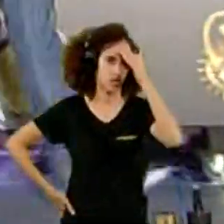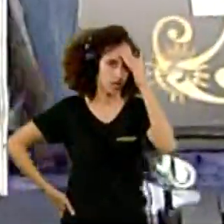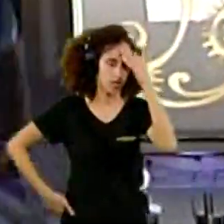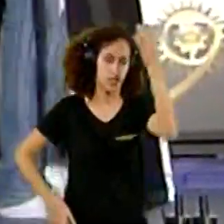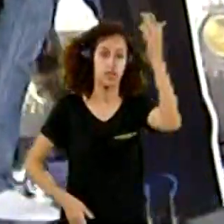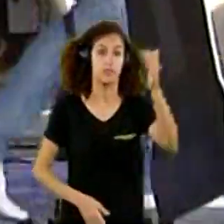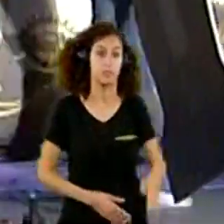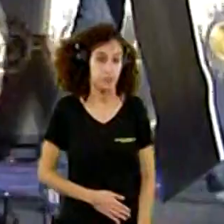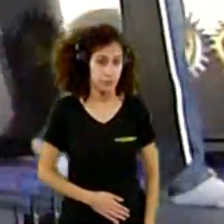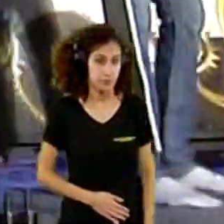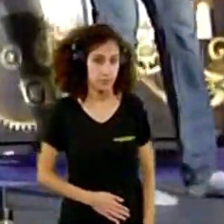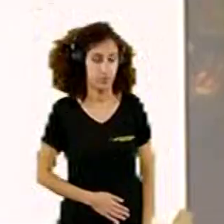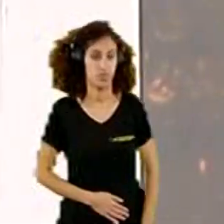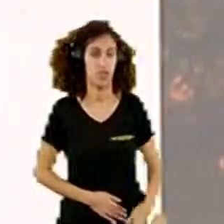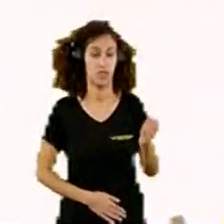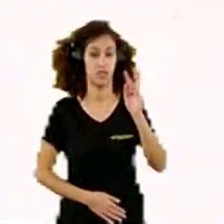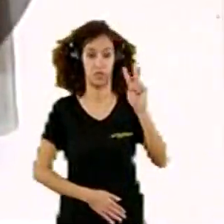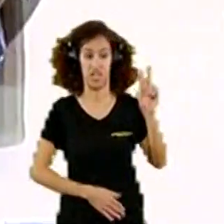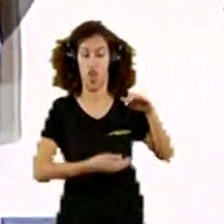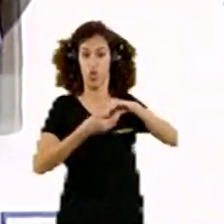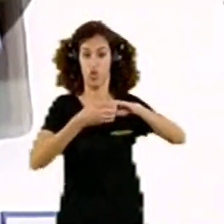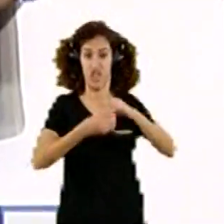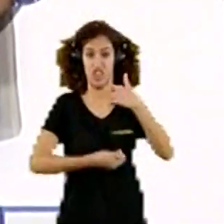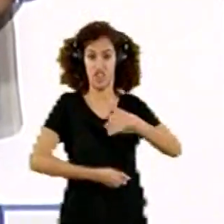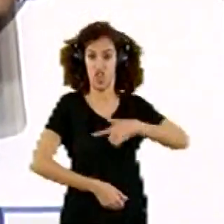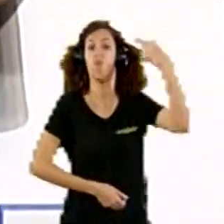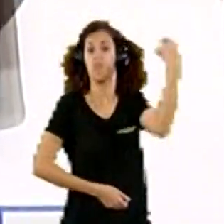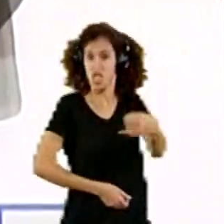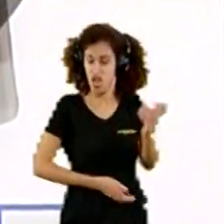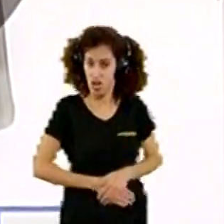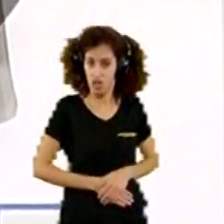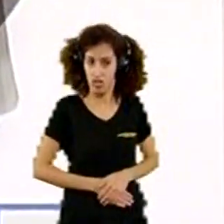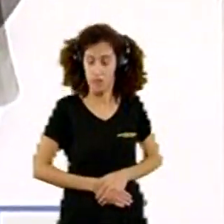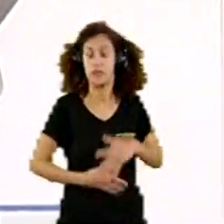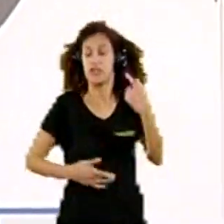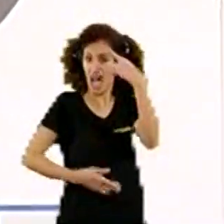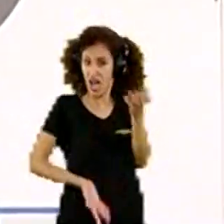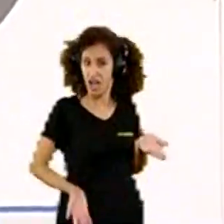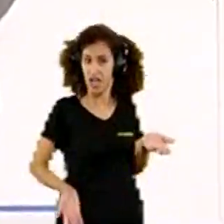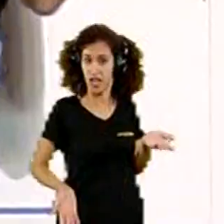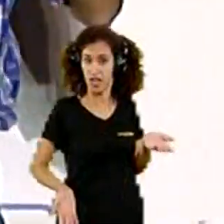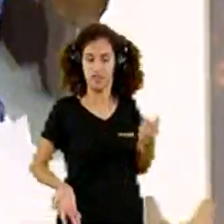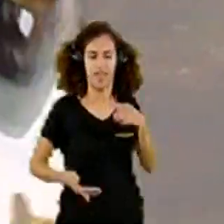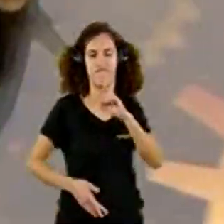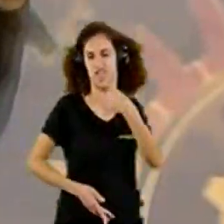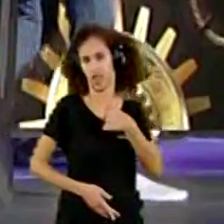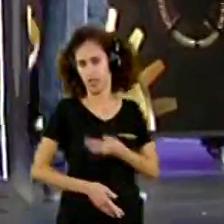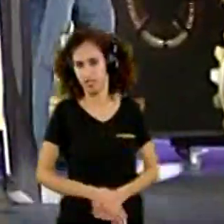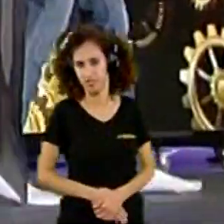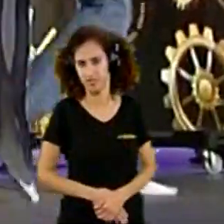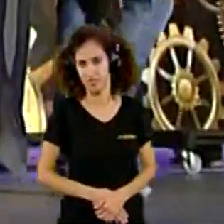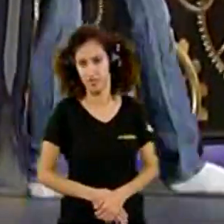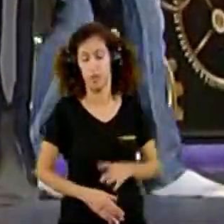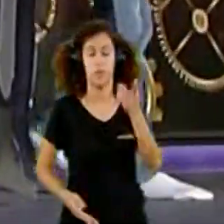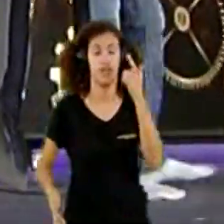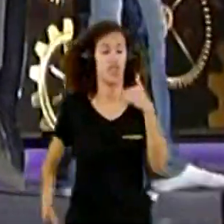ver. El jodido este es el que me dice a mí que yo soy un pesado. Pero ¿sabes qué pasa? Que me tiene envidia. Pues mira, yo